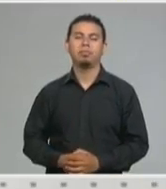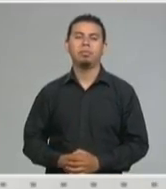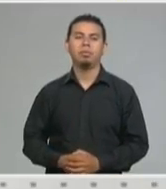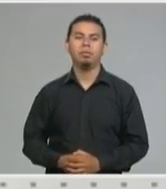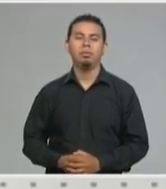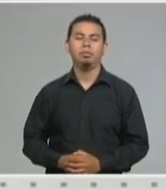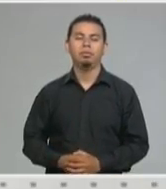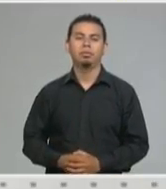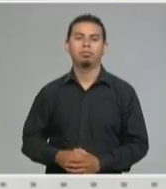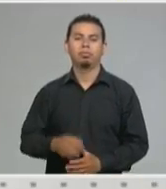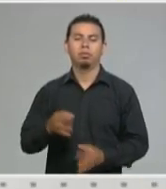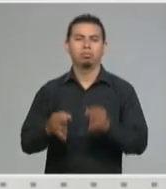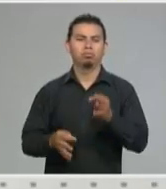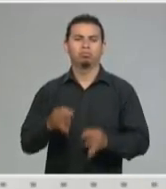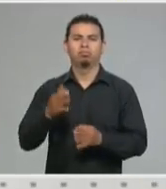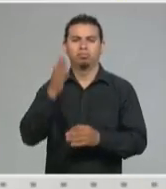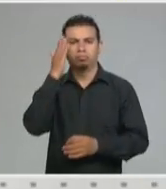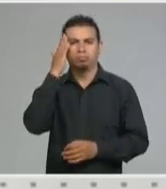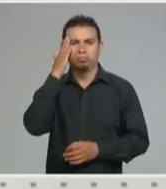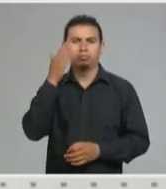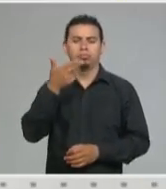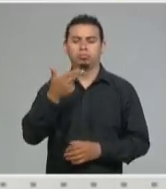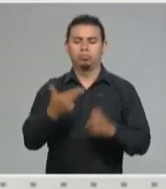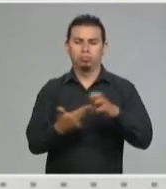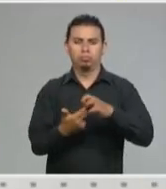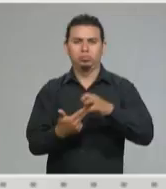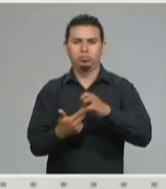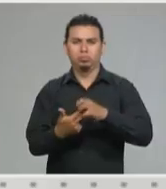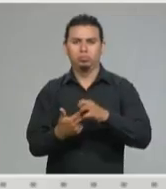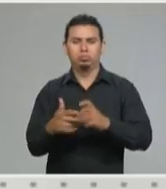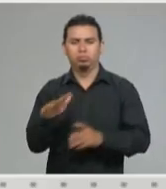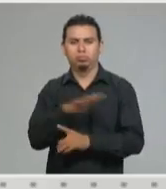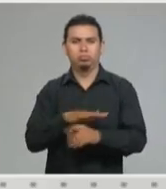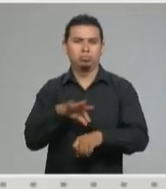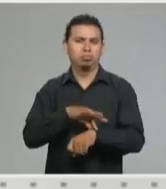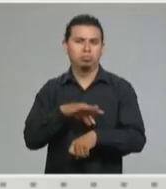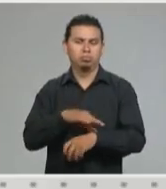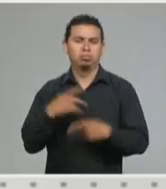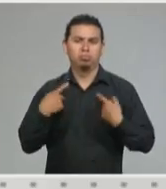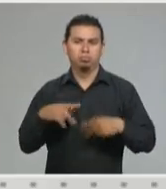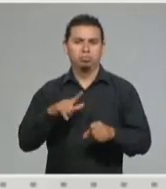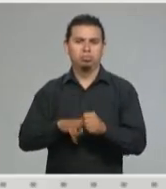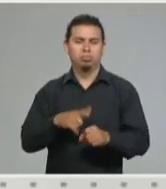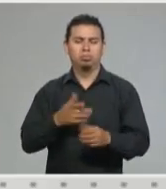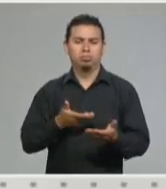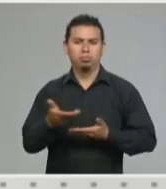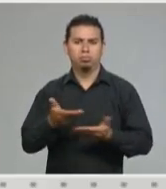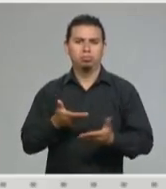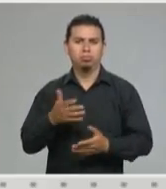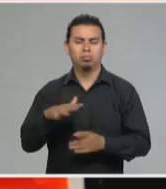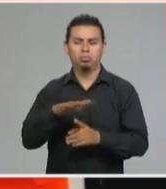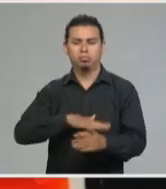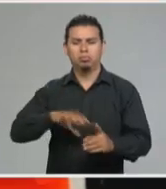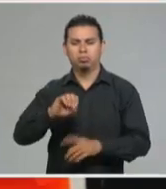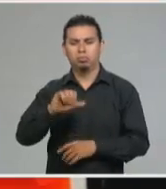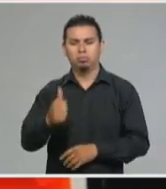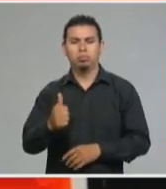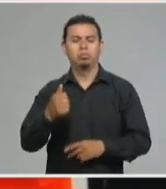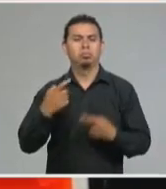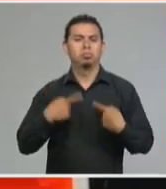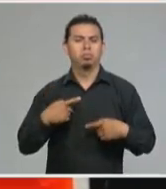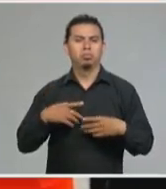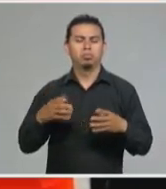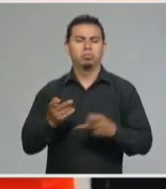La Regiduría de Salud del Ayuntamiento de Huautla de Jiménez, el Área Médica Personal de Acción Comunitaria de la Zona 06 e integrantes